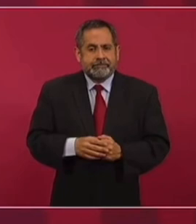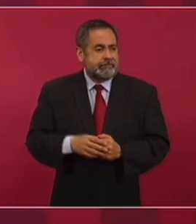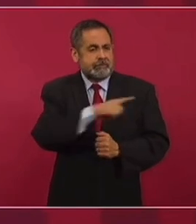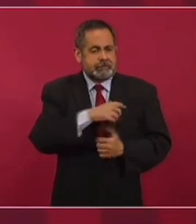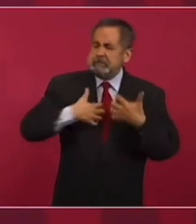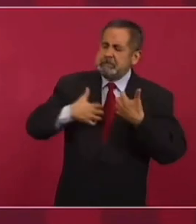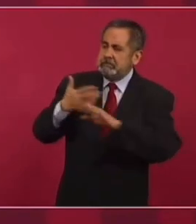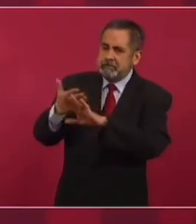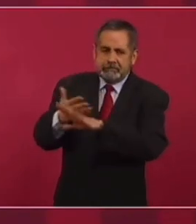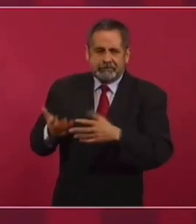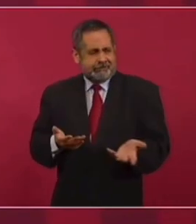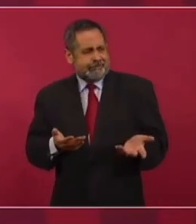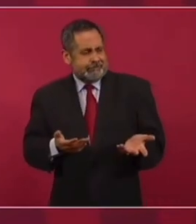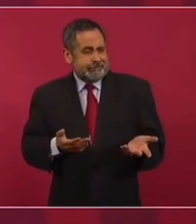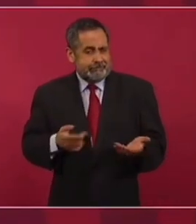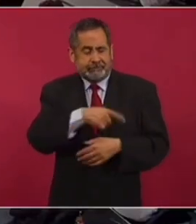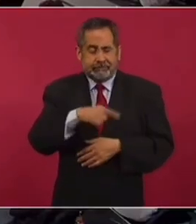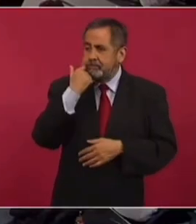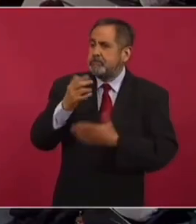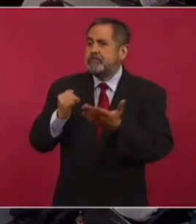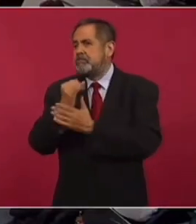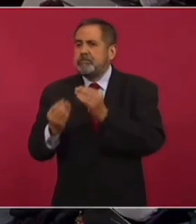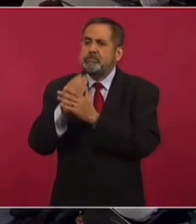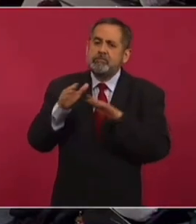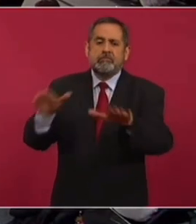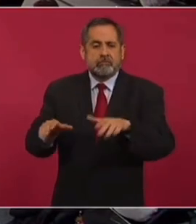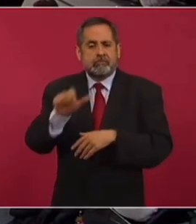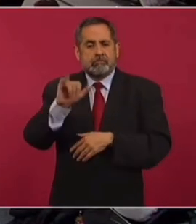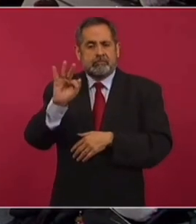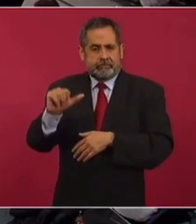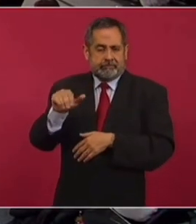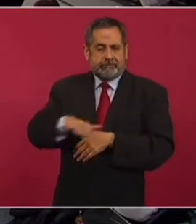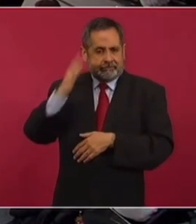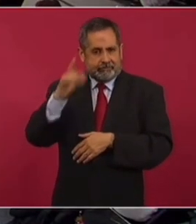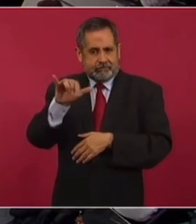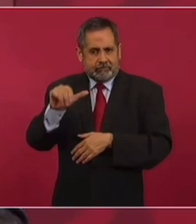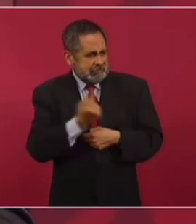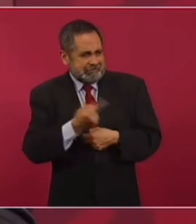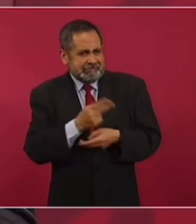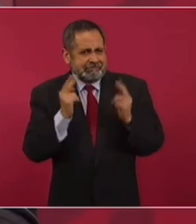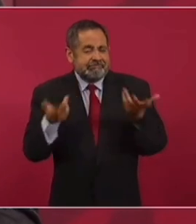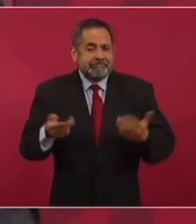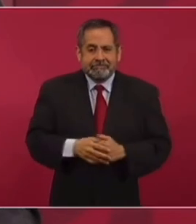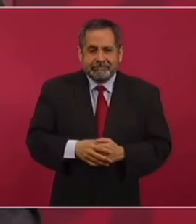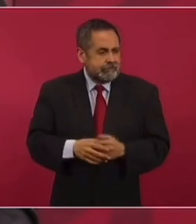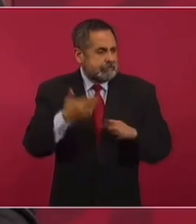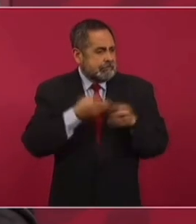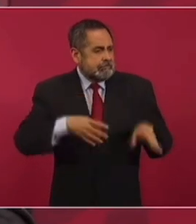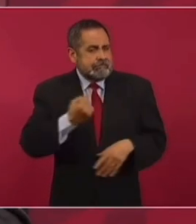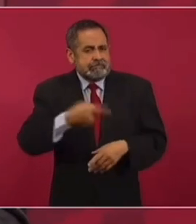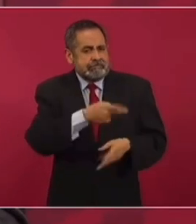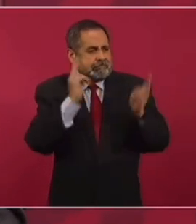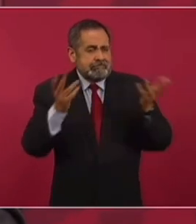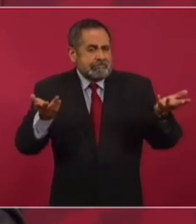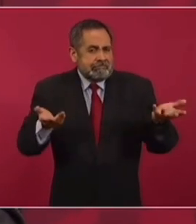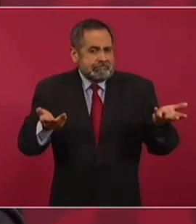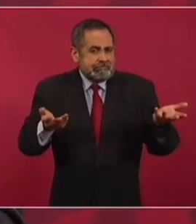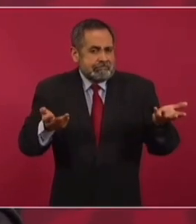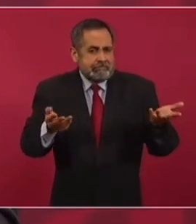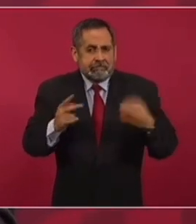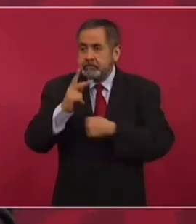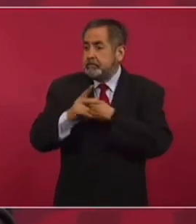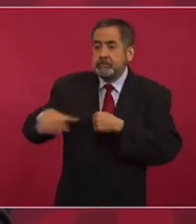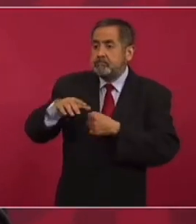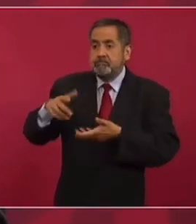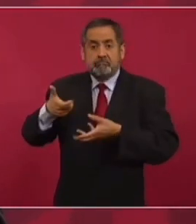están en contra de que se haya tomado la decisión de hacer el aeropuerto en Santa Lucía, de Felipe Ángeles. ¿En qué se les afectó? Si el país